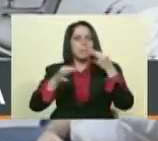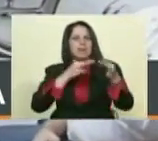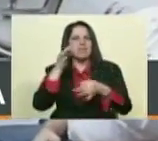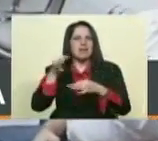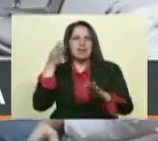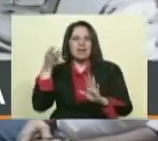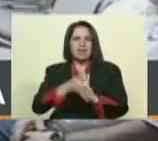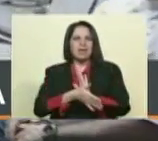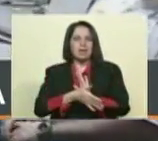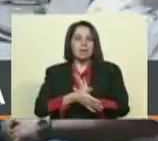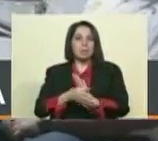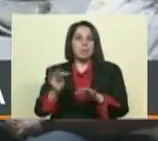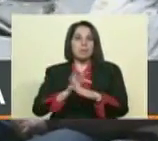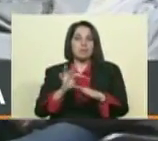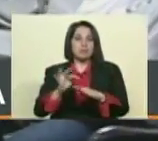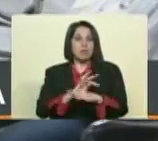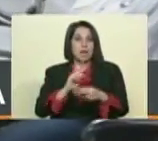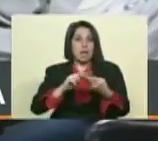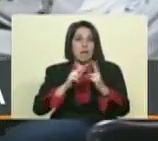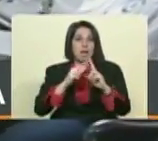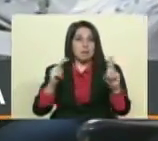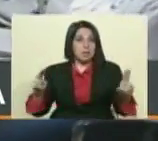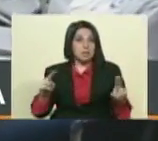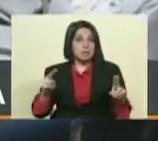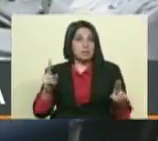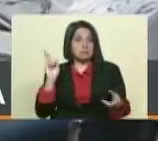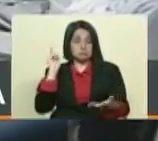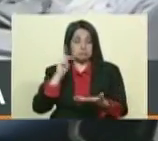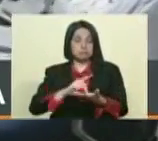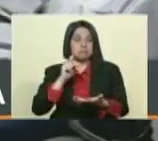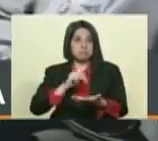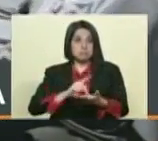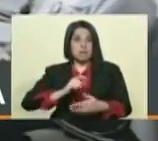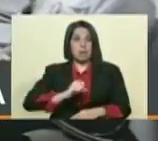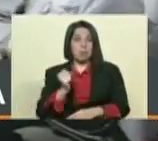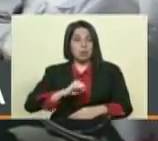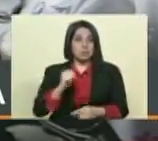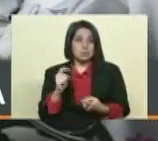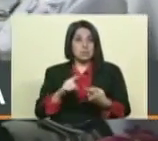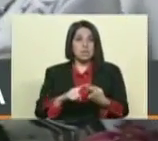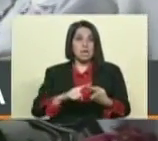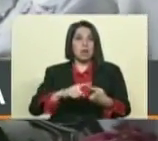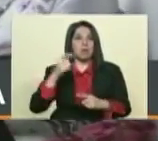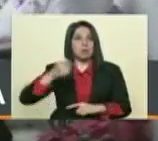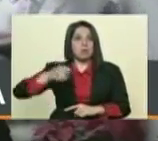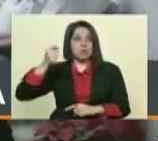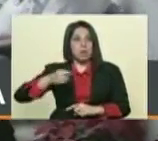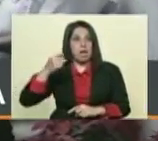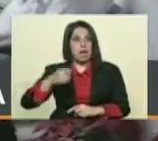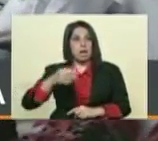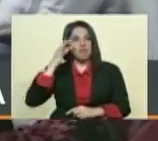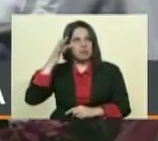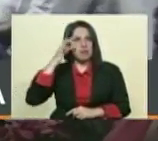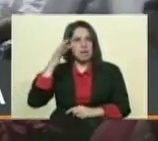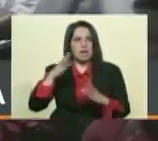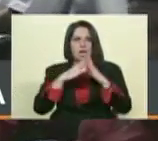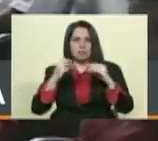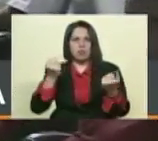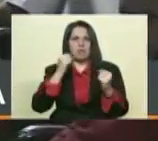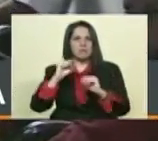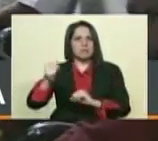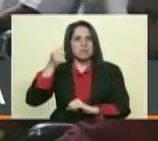va a funcionar este espacio de paz, que como le dije va a tener presencia de la policía, de los tribunales, de la fiscalía y de la defensoría